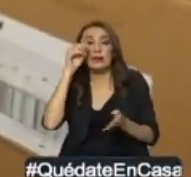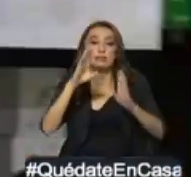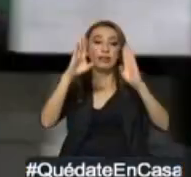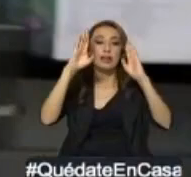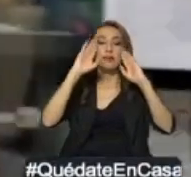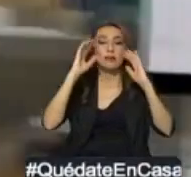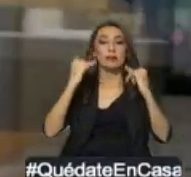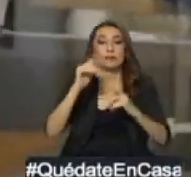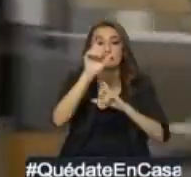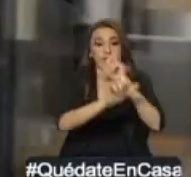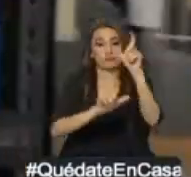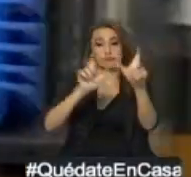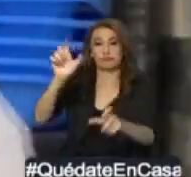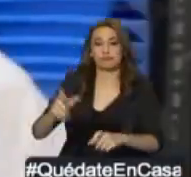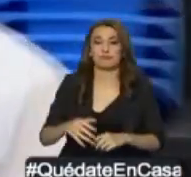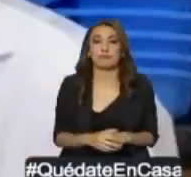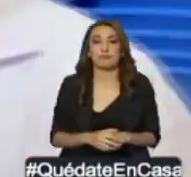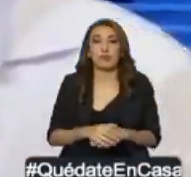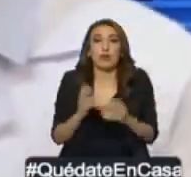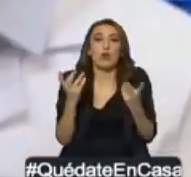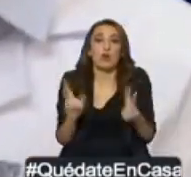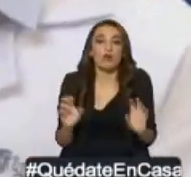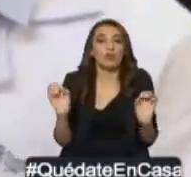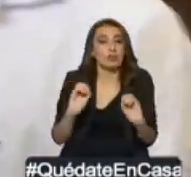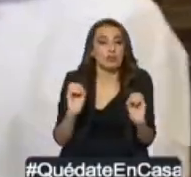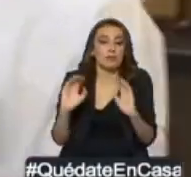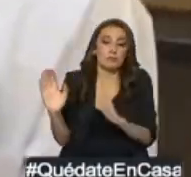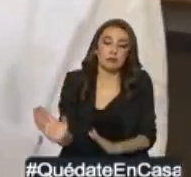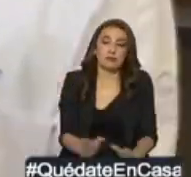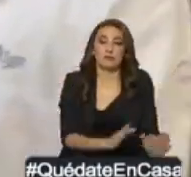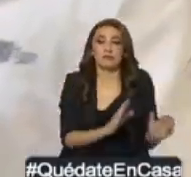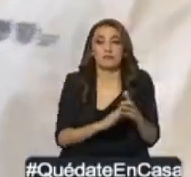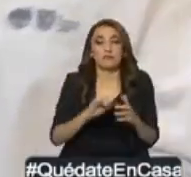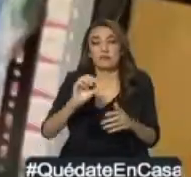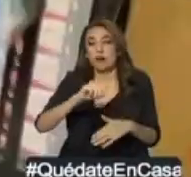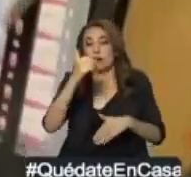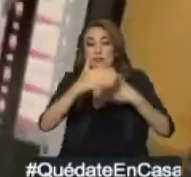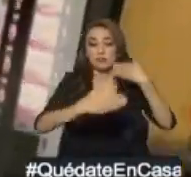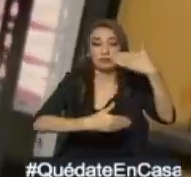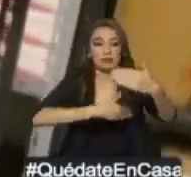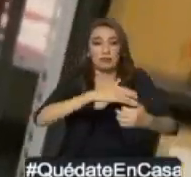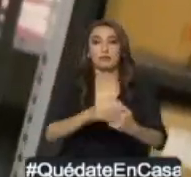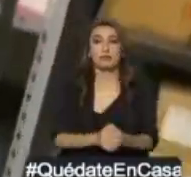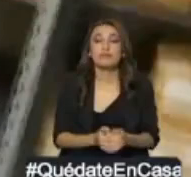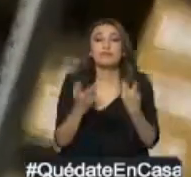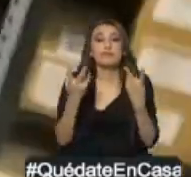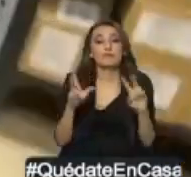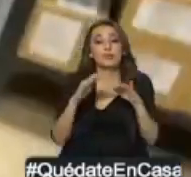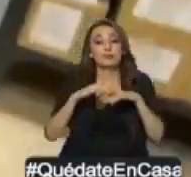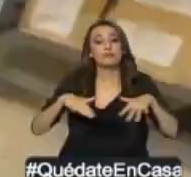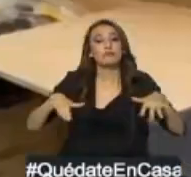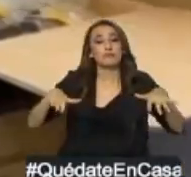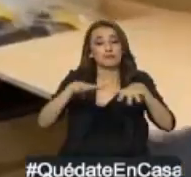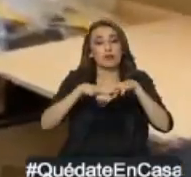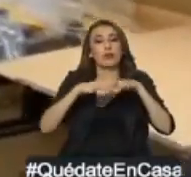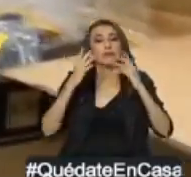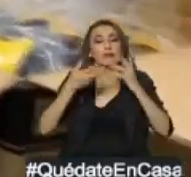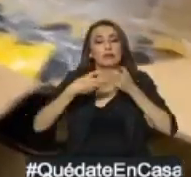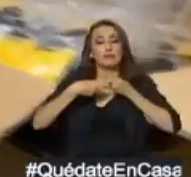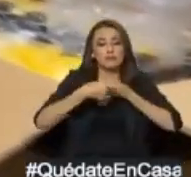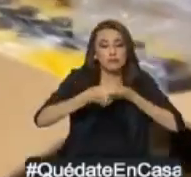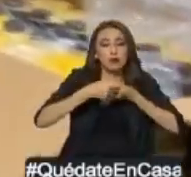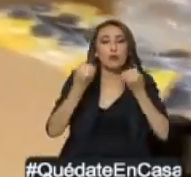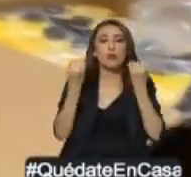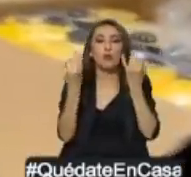a los pacientes de kobe obviamente sin descuidar el resto de las áreas llevamos un inventario continuo de los